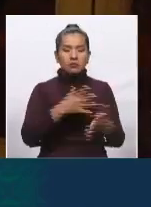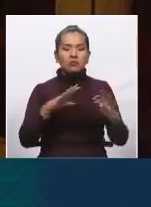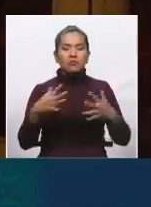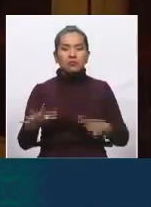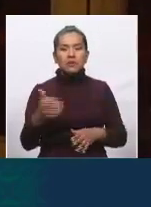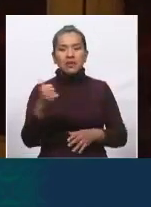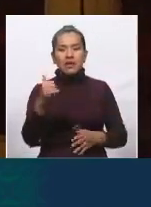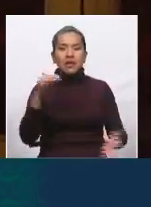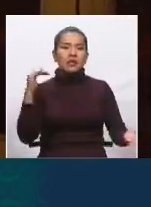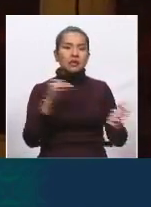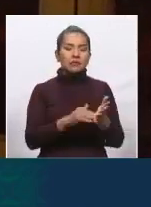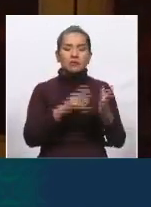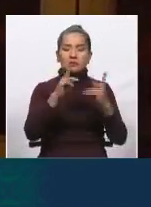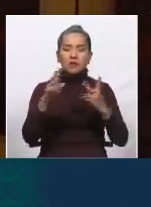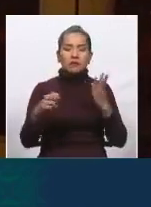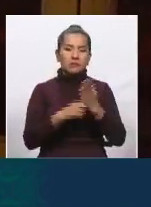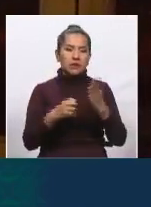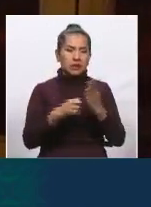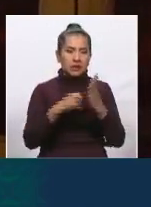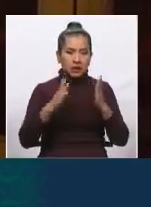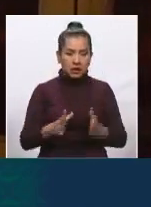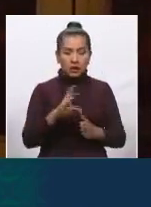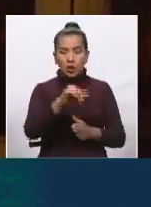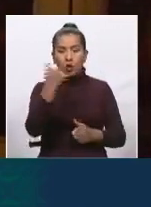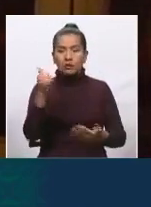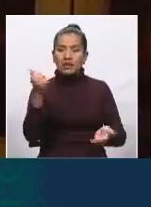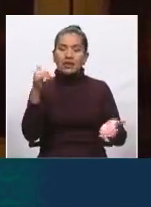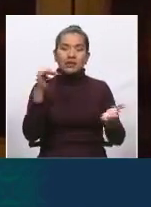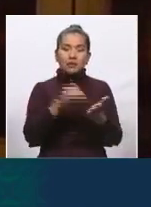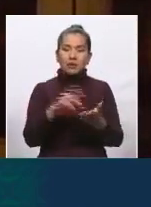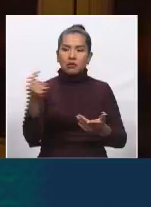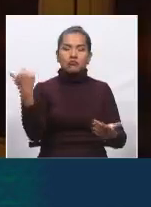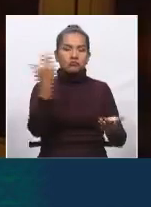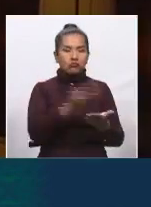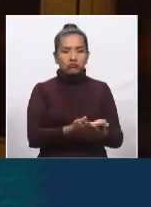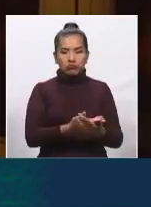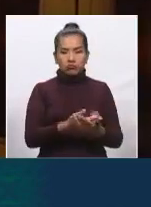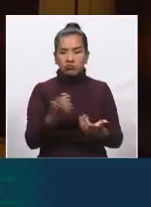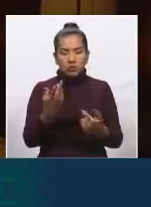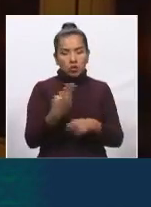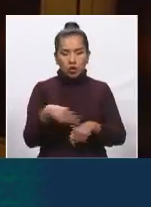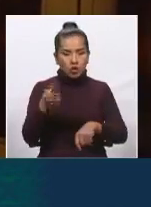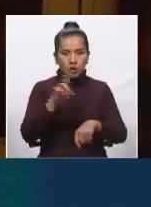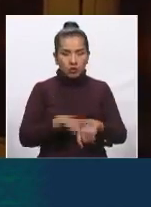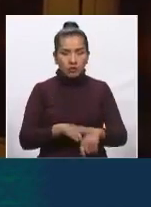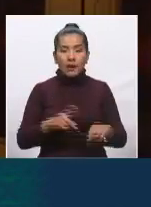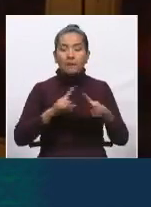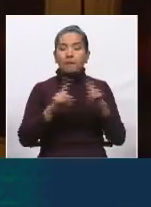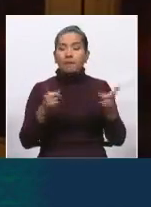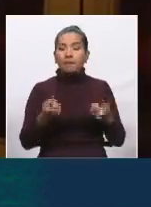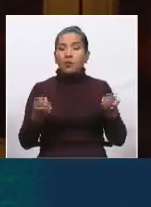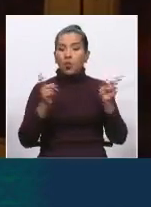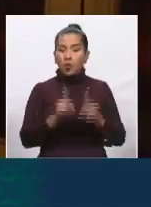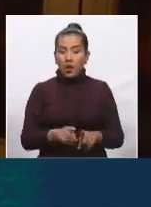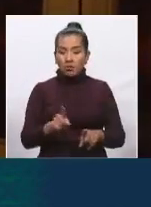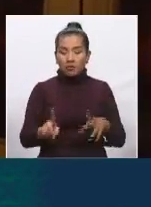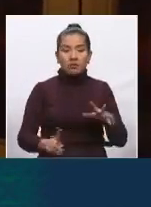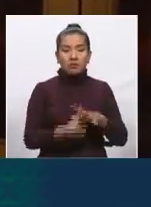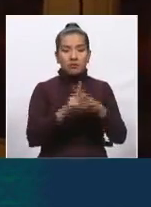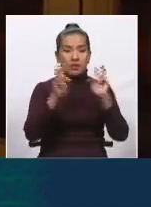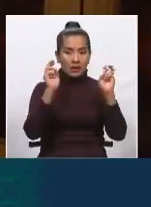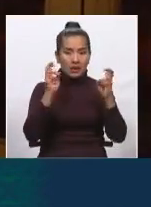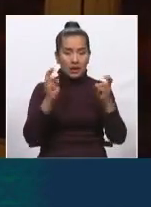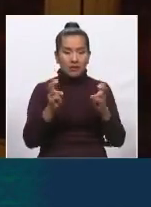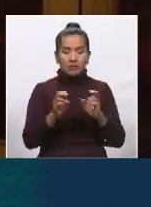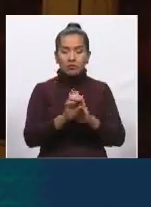10.000 pasajeros que van y otros 10.000 que vienen. Eso es lo normal. Entonces, cuando hay un evento,